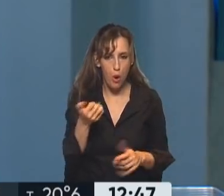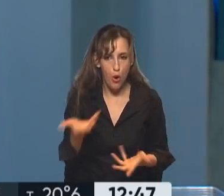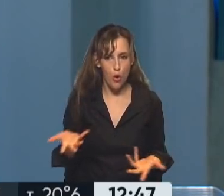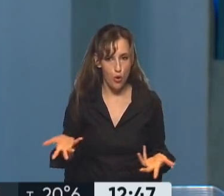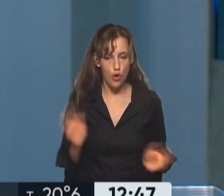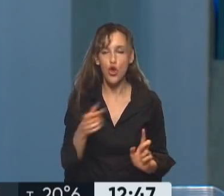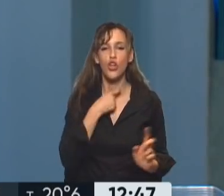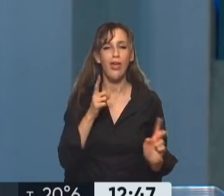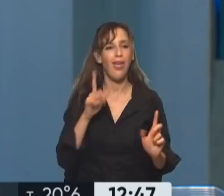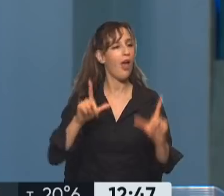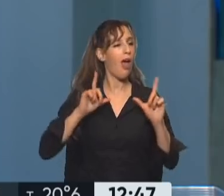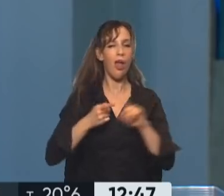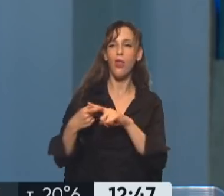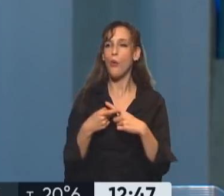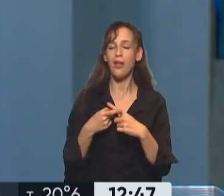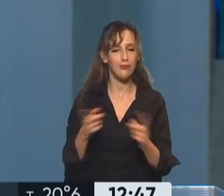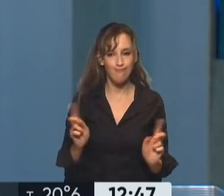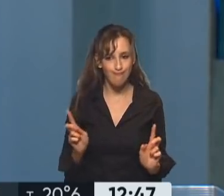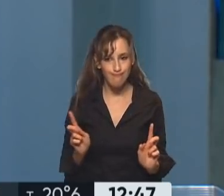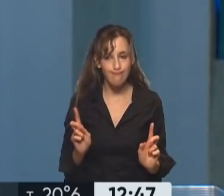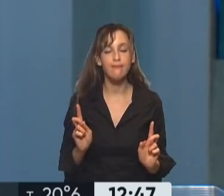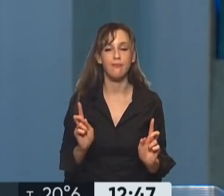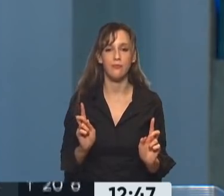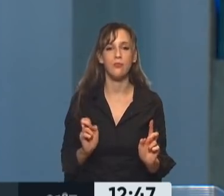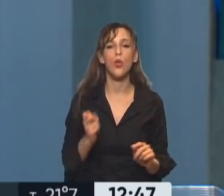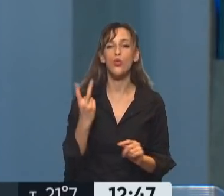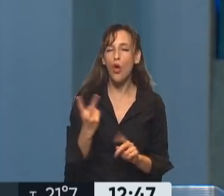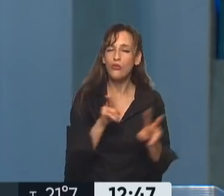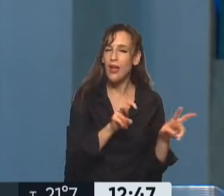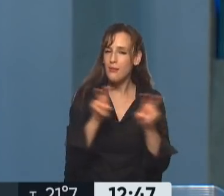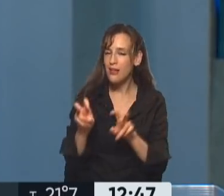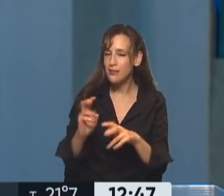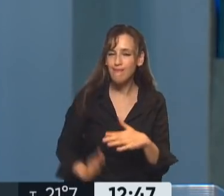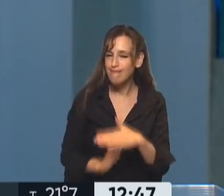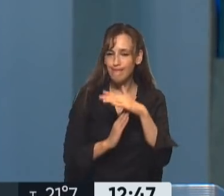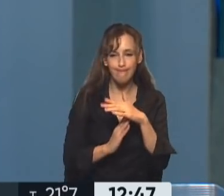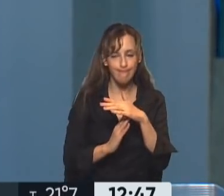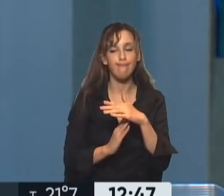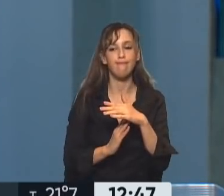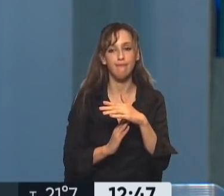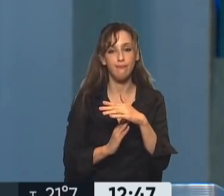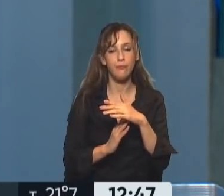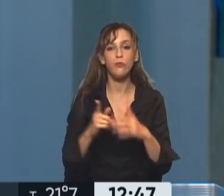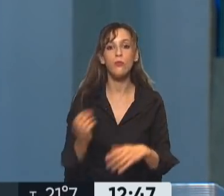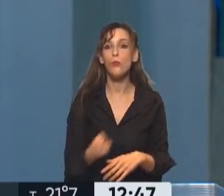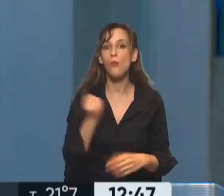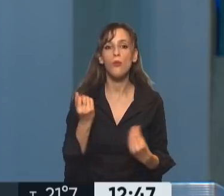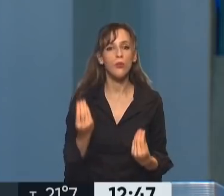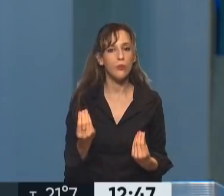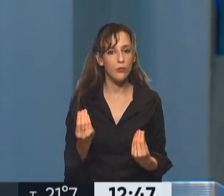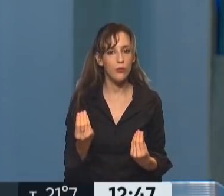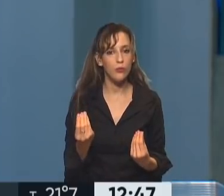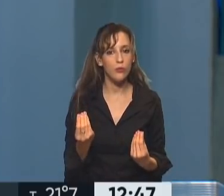adelante un debate. Para mí, Pablo, 2 puntos centrales que algo comentaban a tener en cuenta es